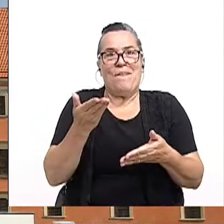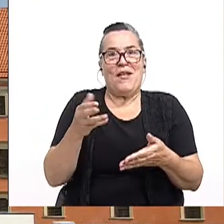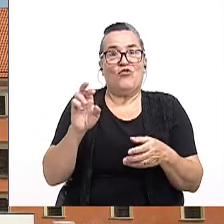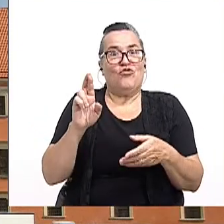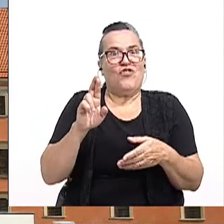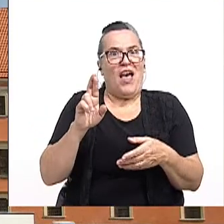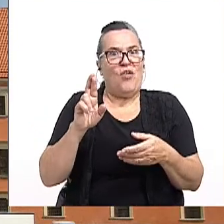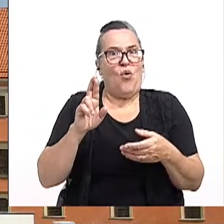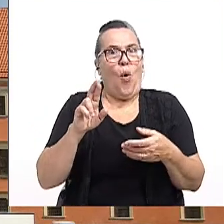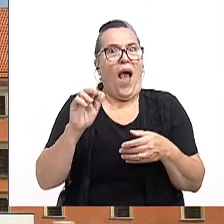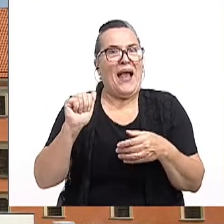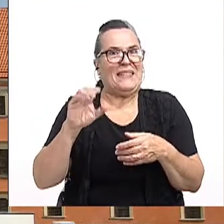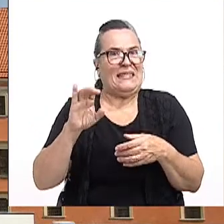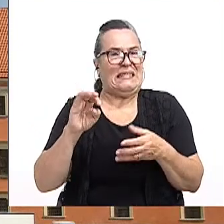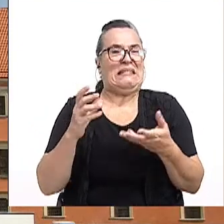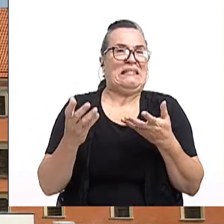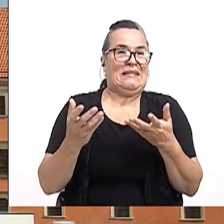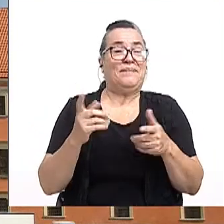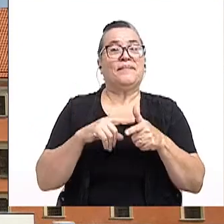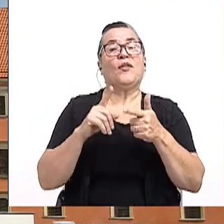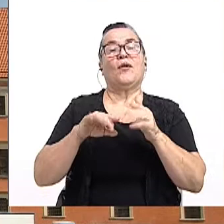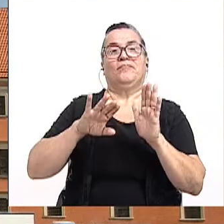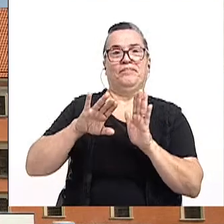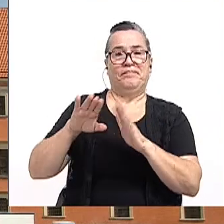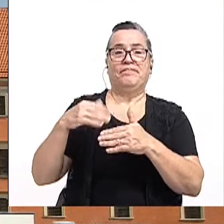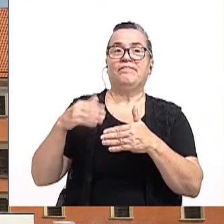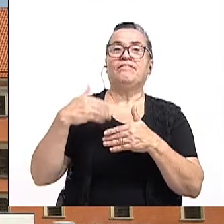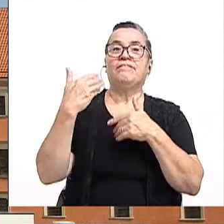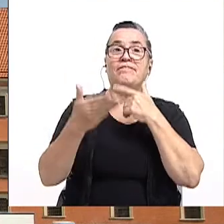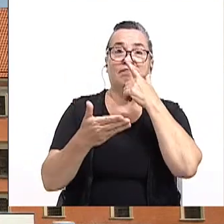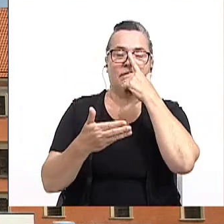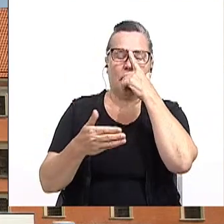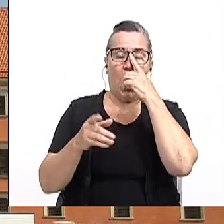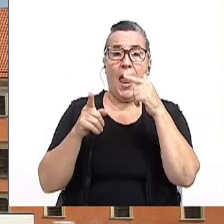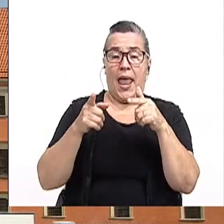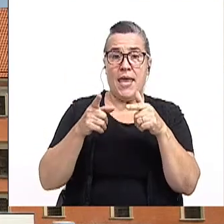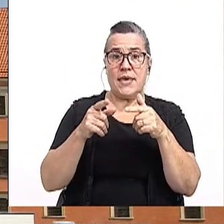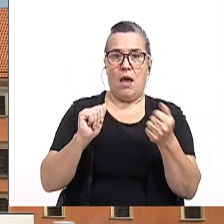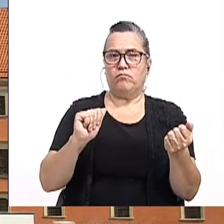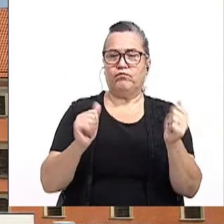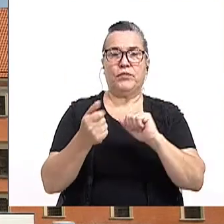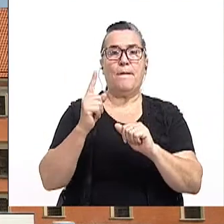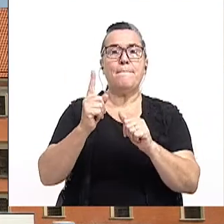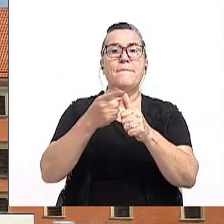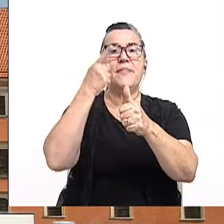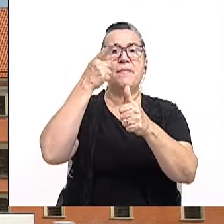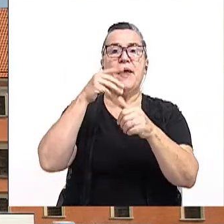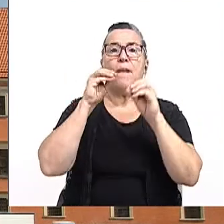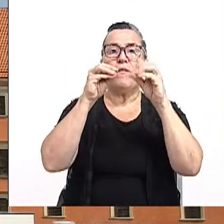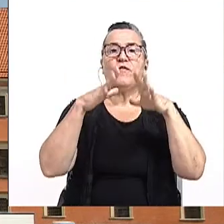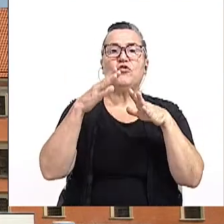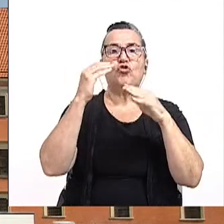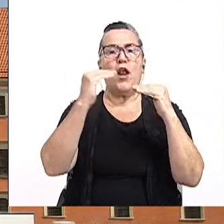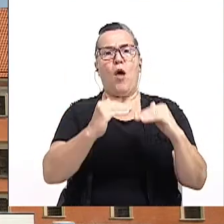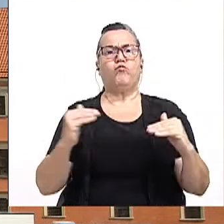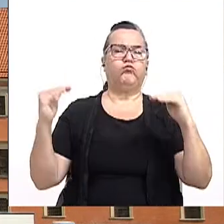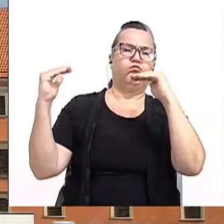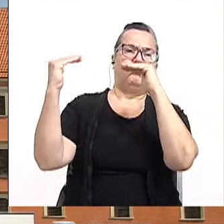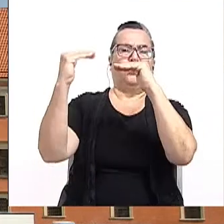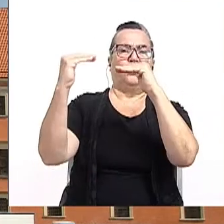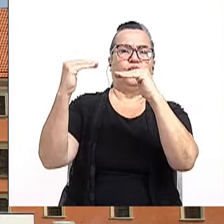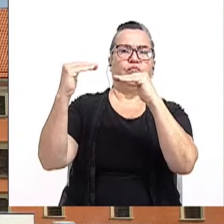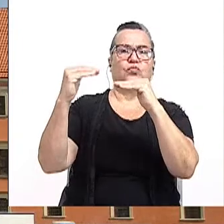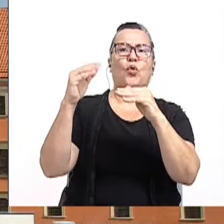radiactivos. Después, Marie Curie se convierte en la primera profesora catedrática en la Universidad